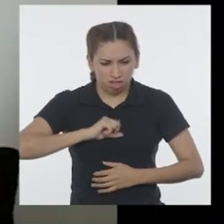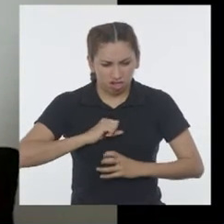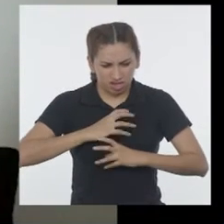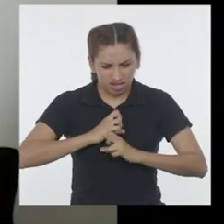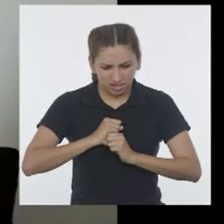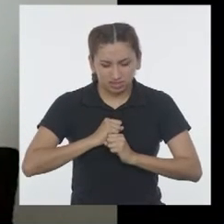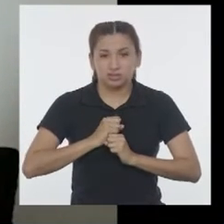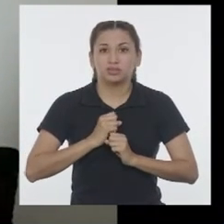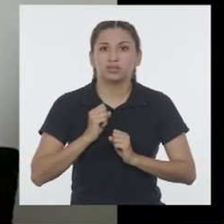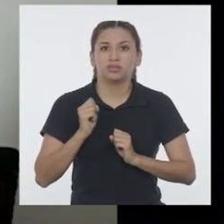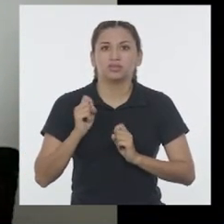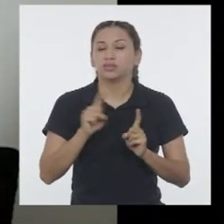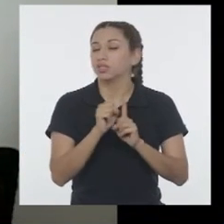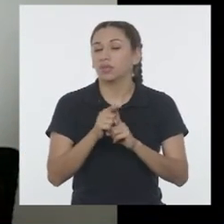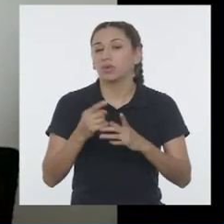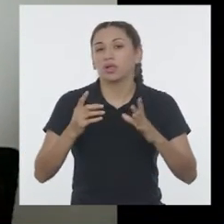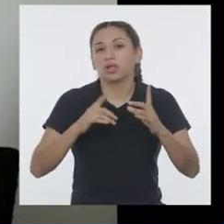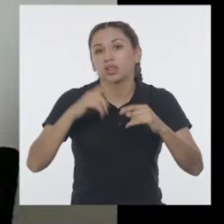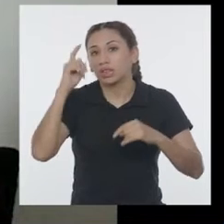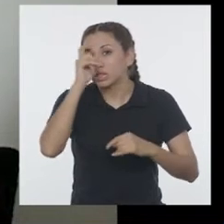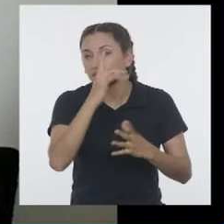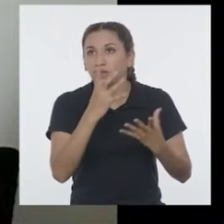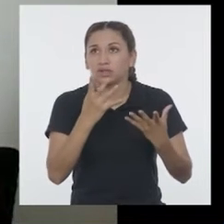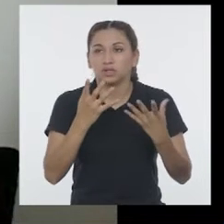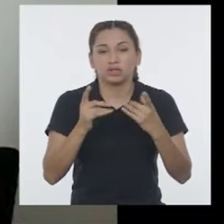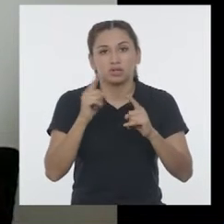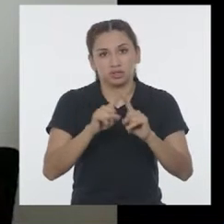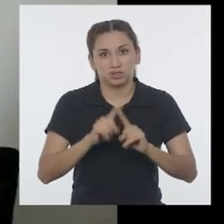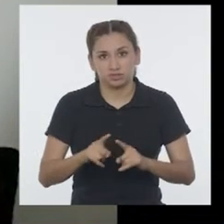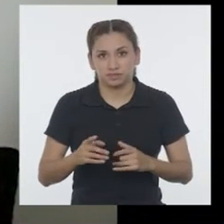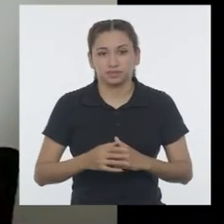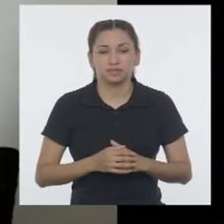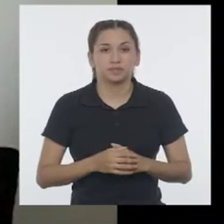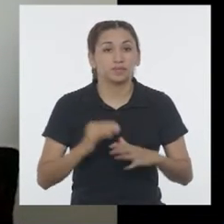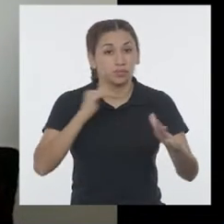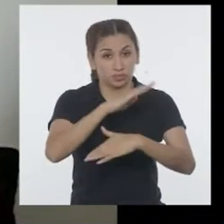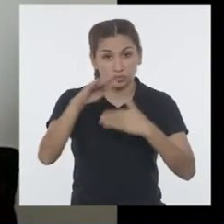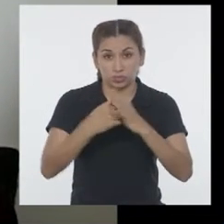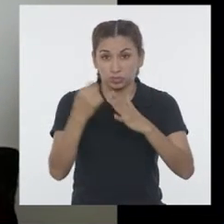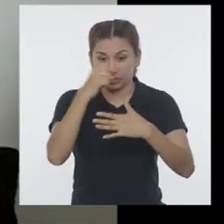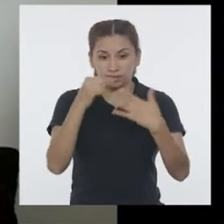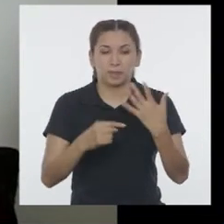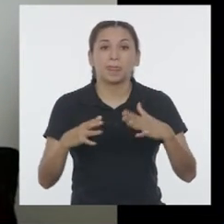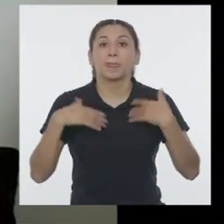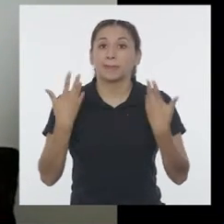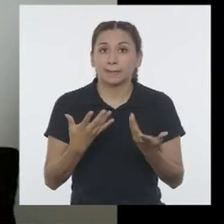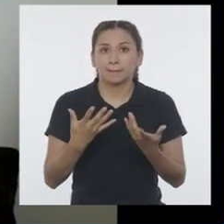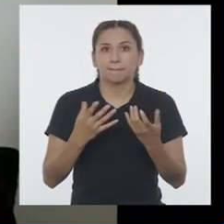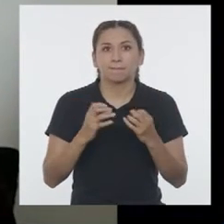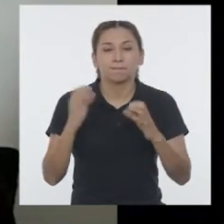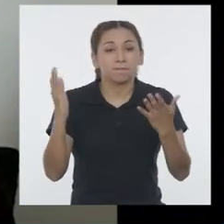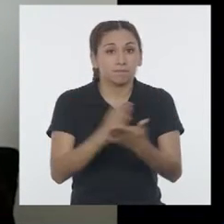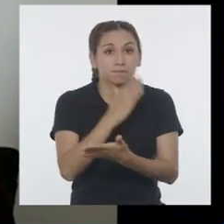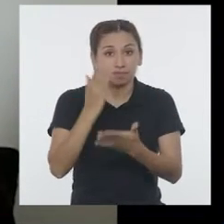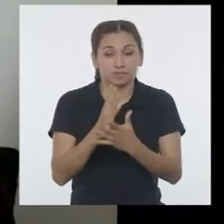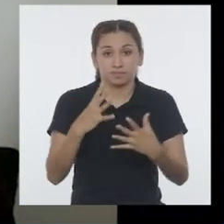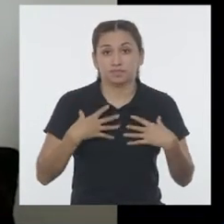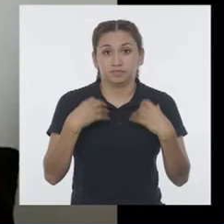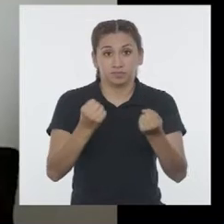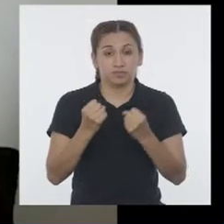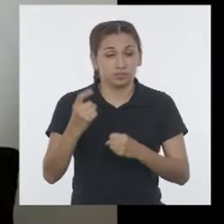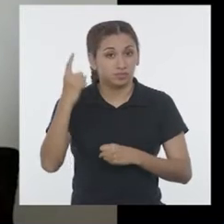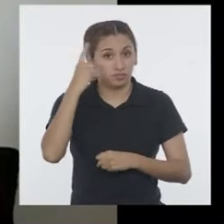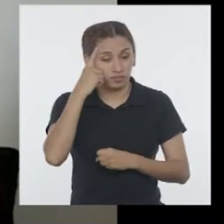y también dificultades para poder afrontar frustraciones que se les presenten. Todo ello puede conllevar a trastornos o problemas de